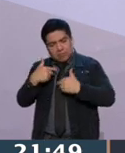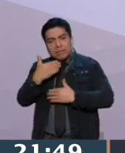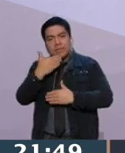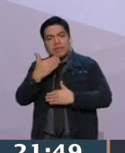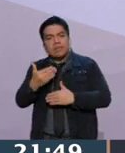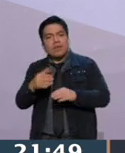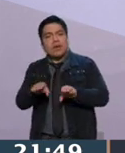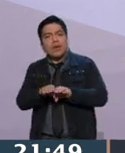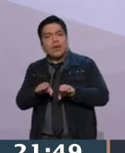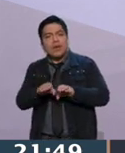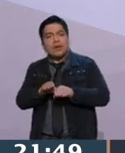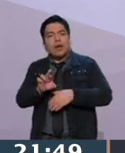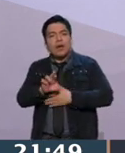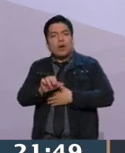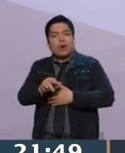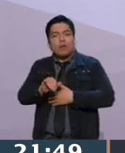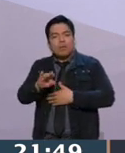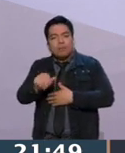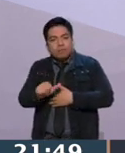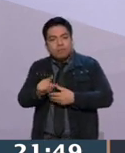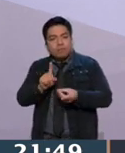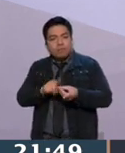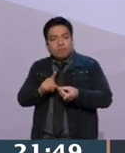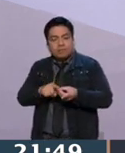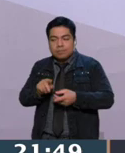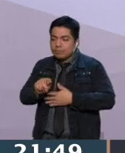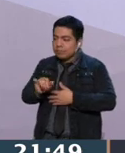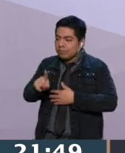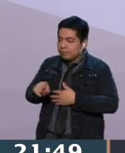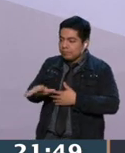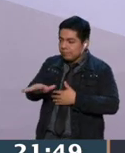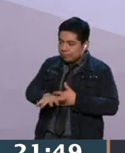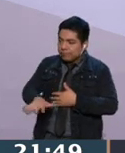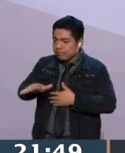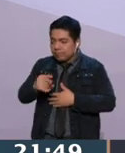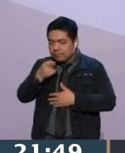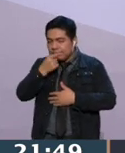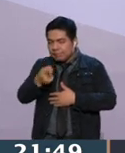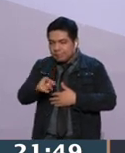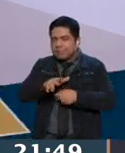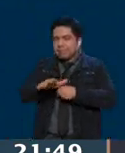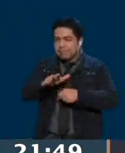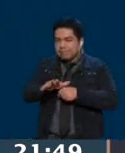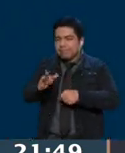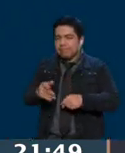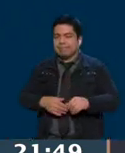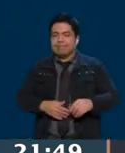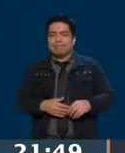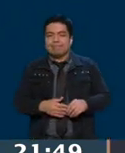mejor que la tradicional romería que se encuentra en la calle Talavera, en el centro histórico. Acompáñame a ver de qué le cuento.